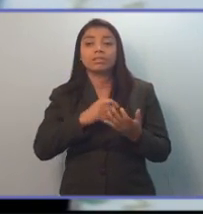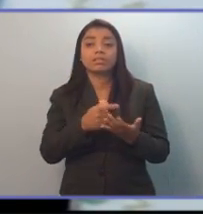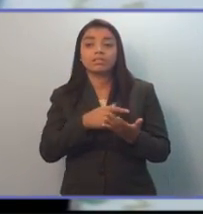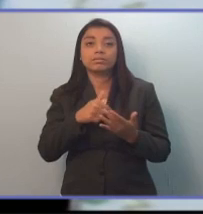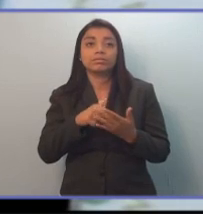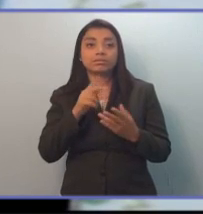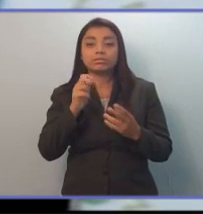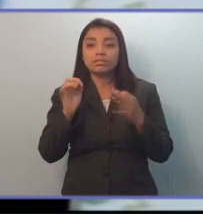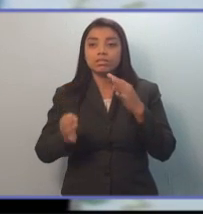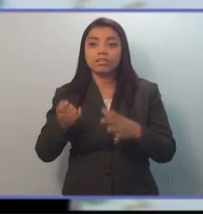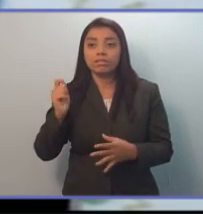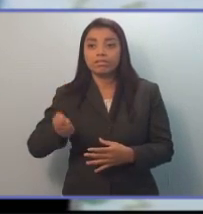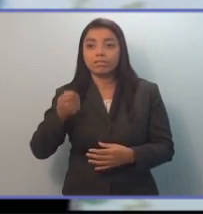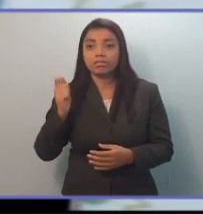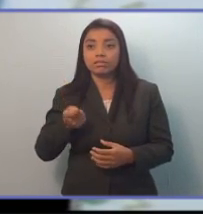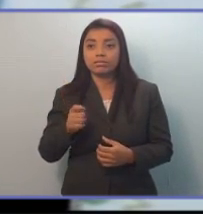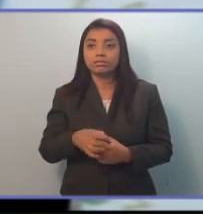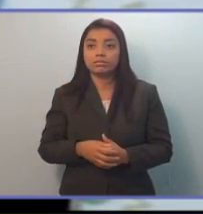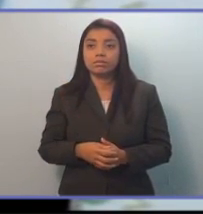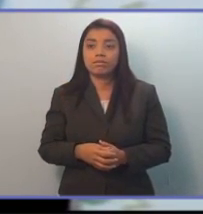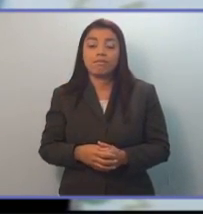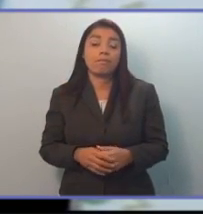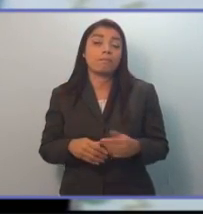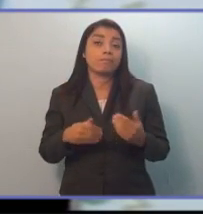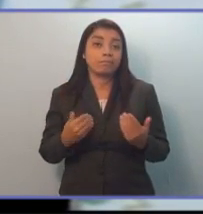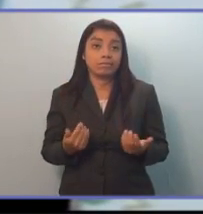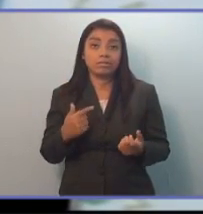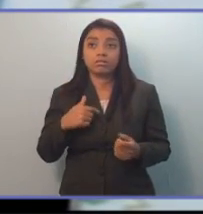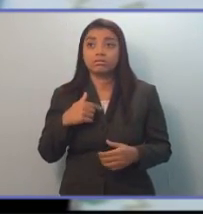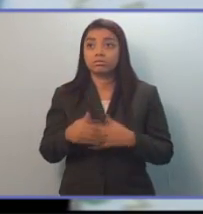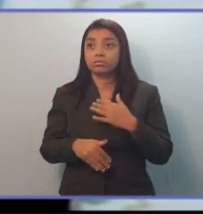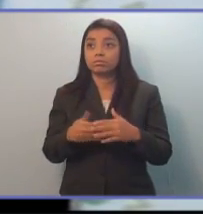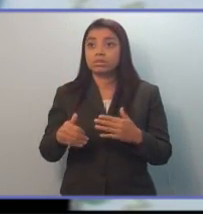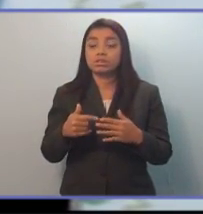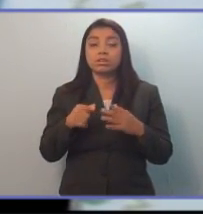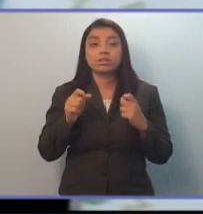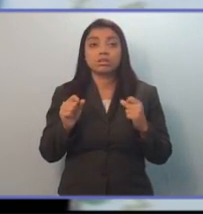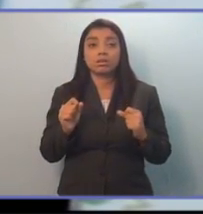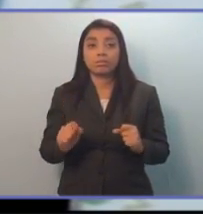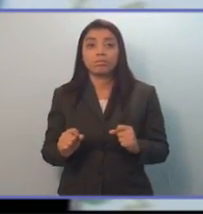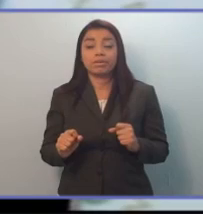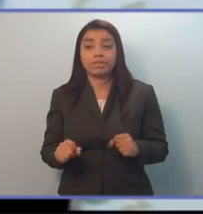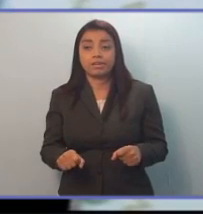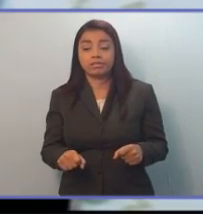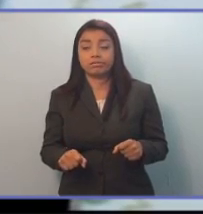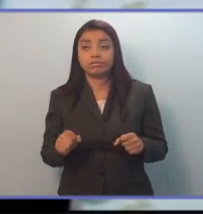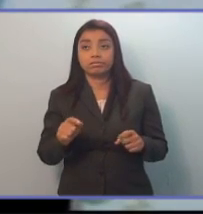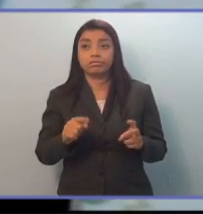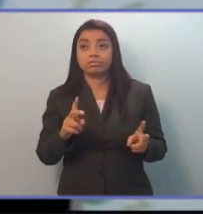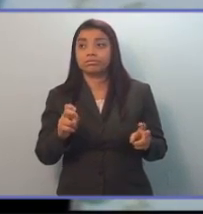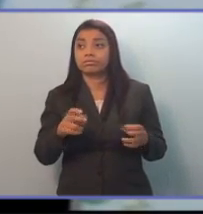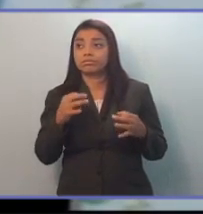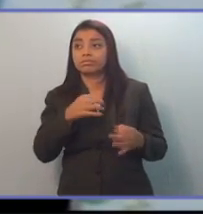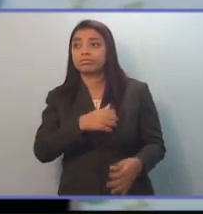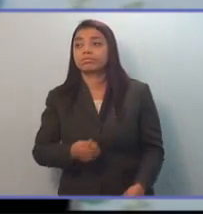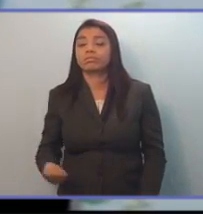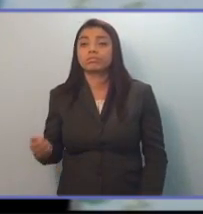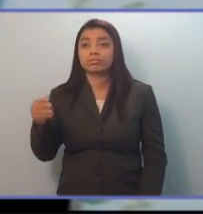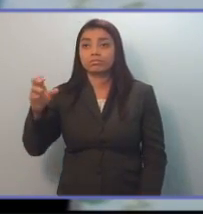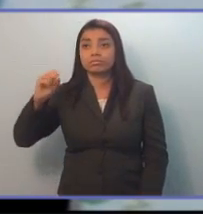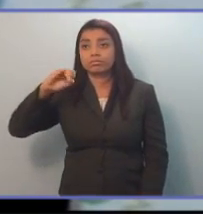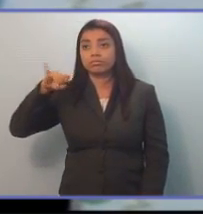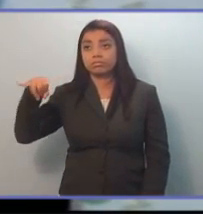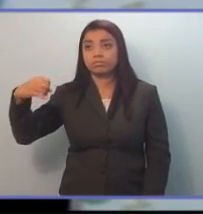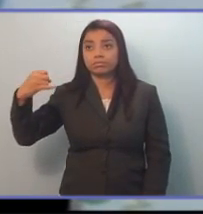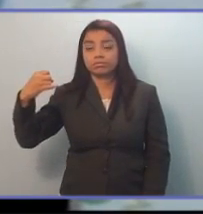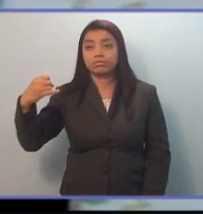del tribunal, y he seguido un proceso de destitución hacia ella, ordenado por la Honorable Corte Suprema de